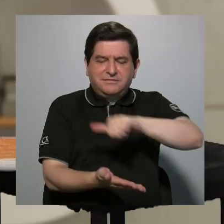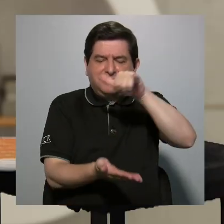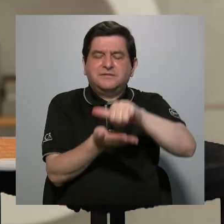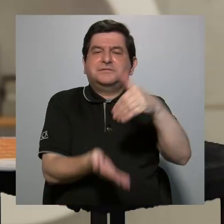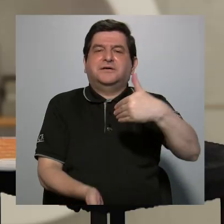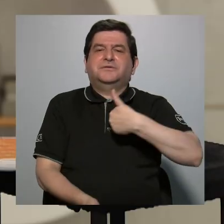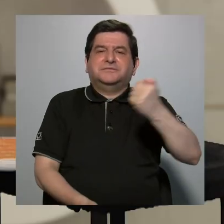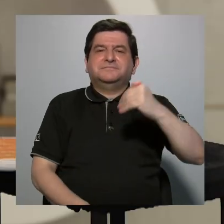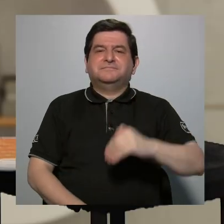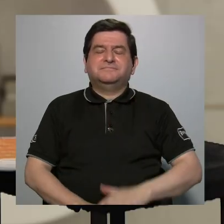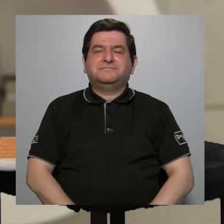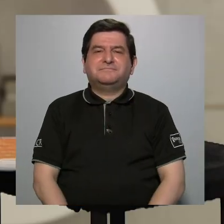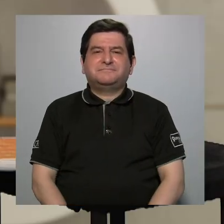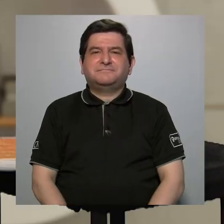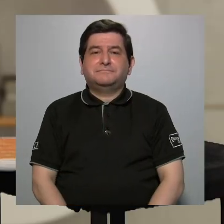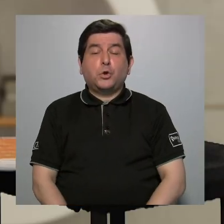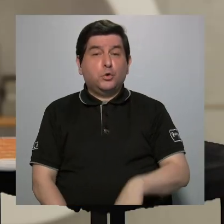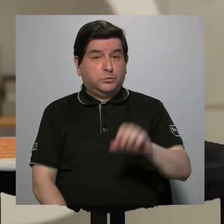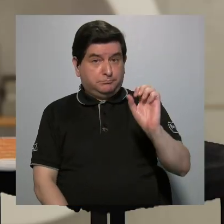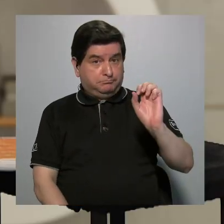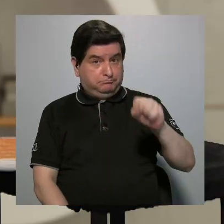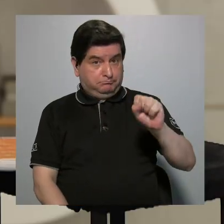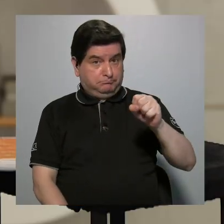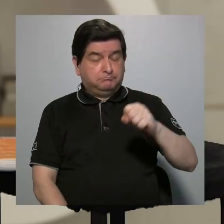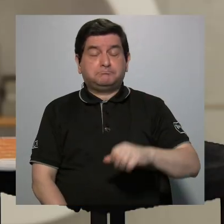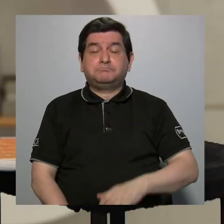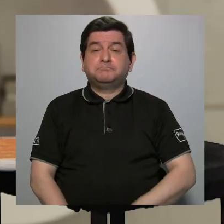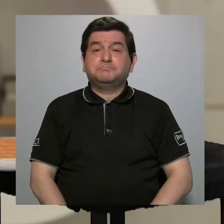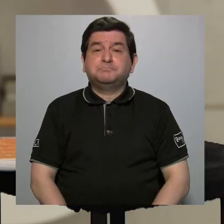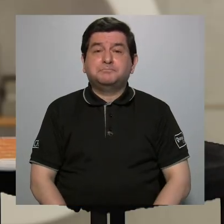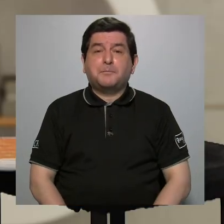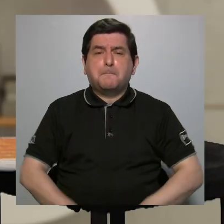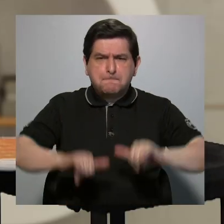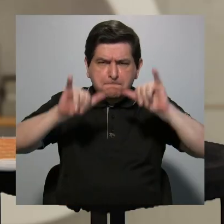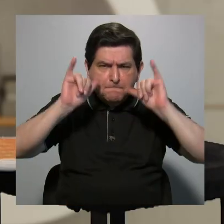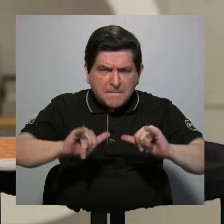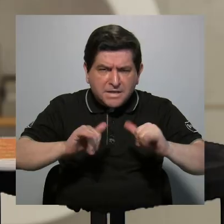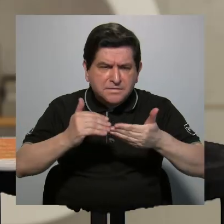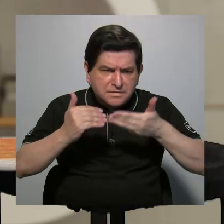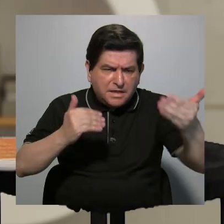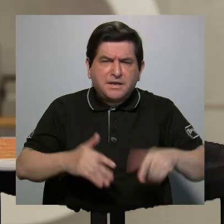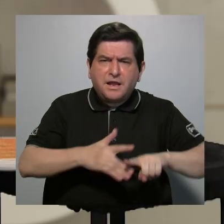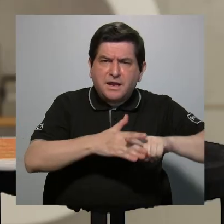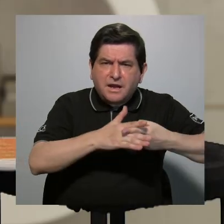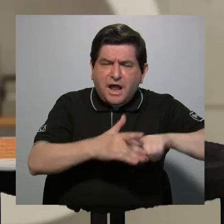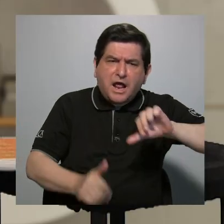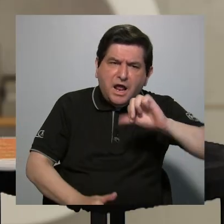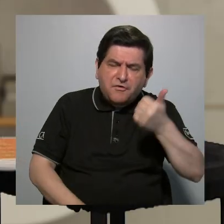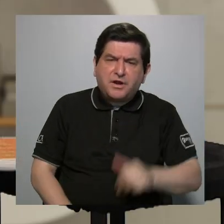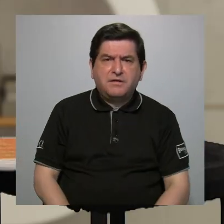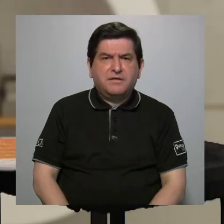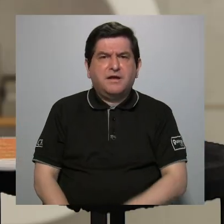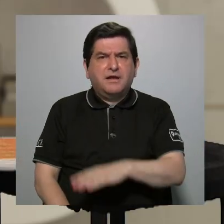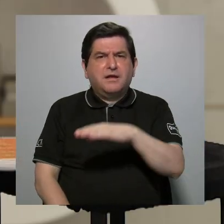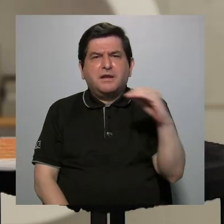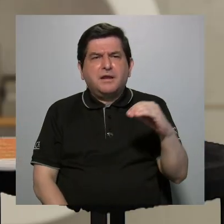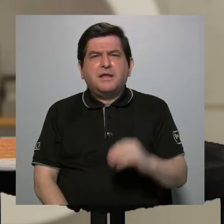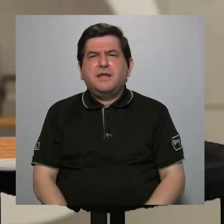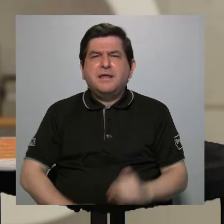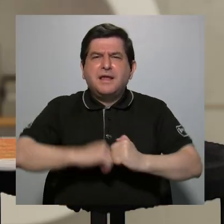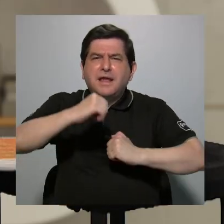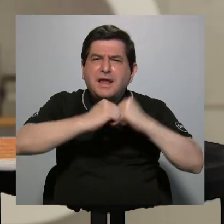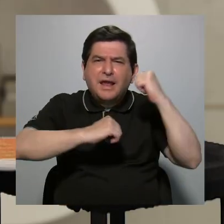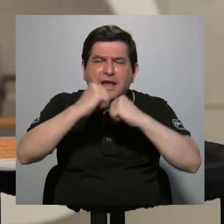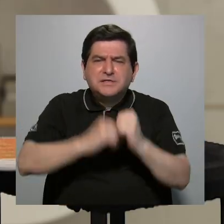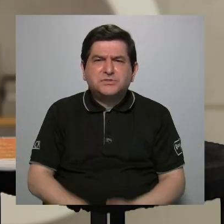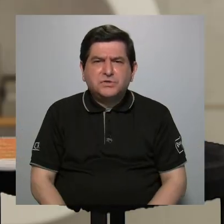José. Correcto. Y sí, se mantuvieron algunas cosas, se restauraron otras y quedaron unas